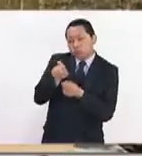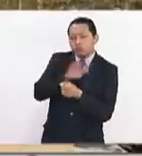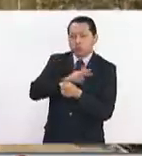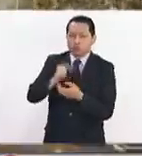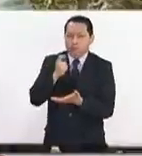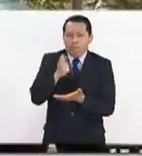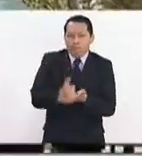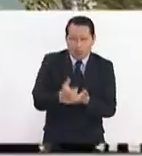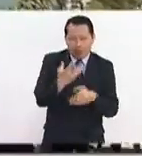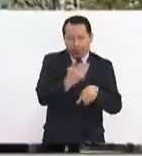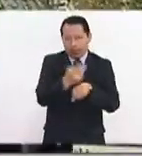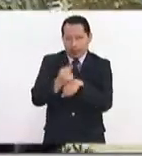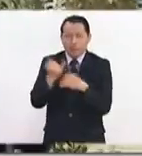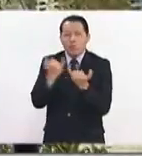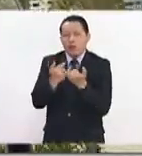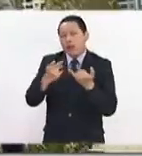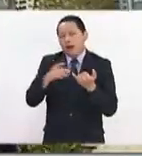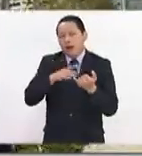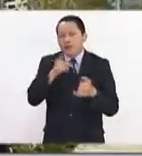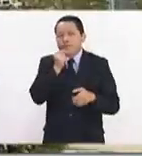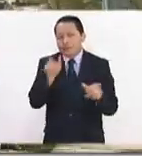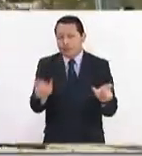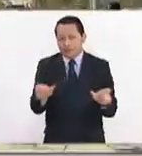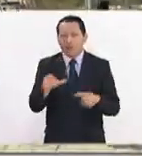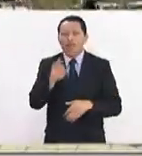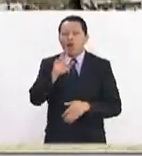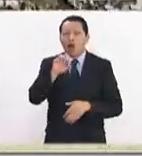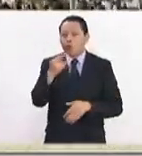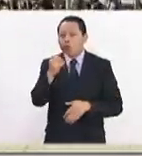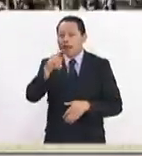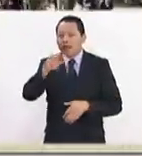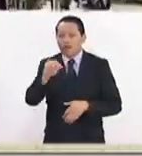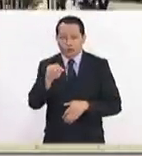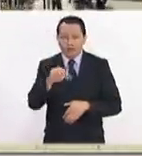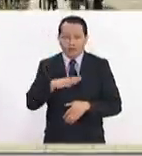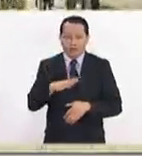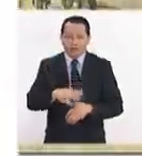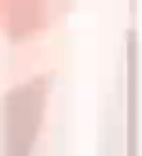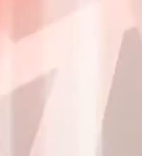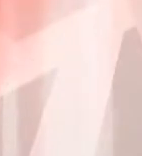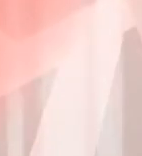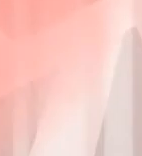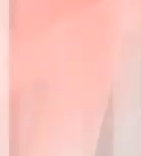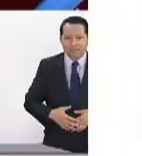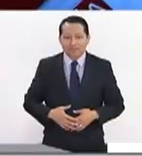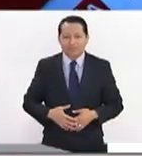y seguridad privada. Con información de Flor Hurtado, México al Día.